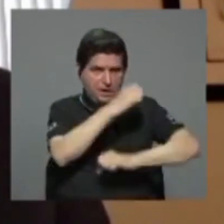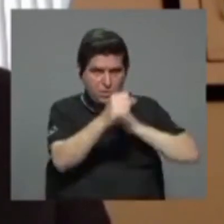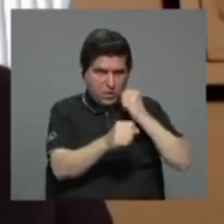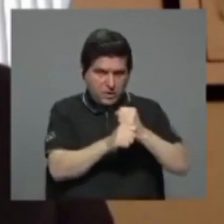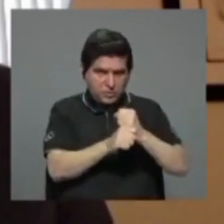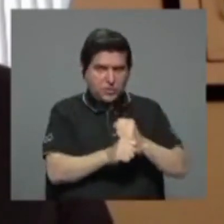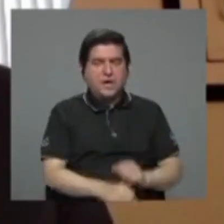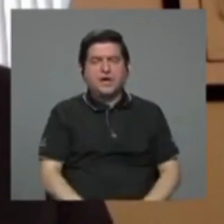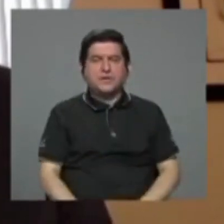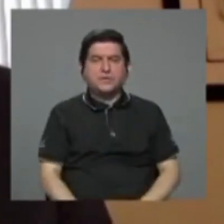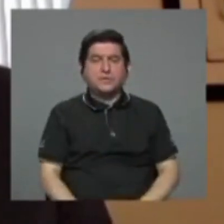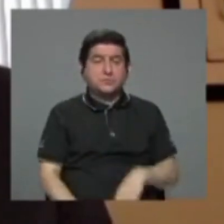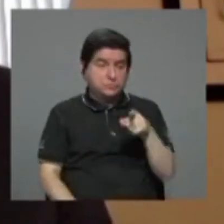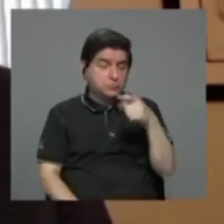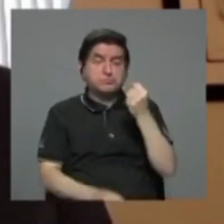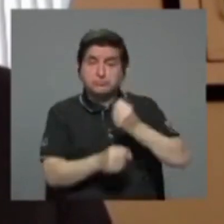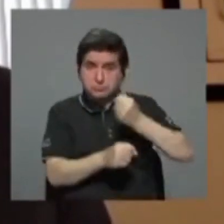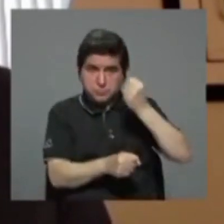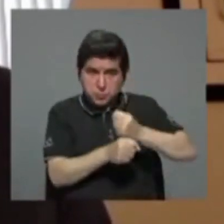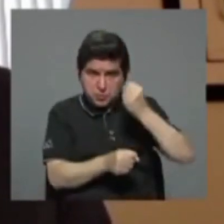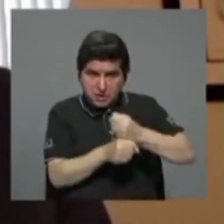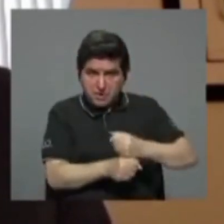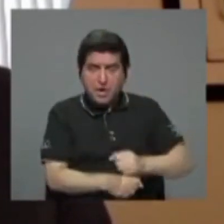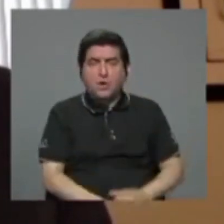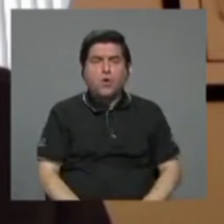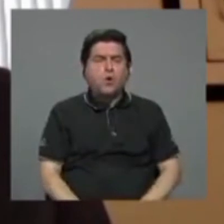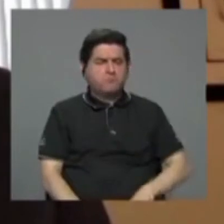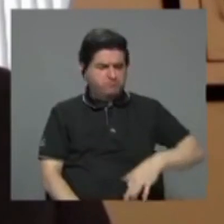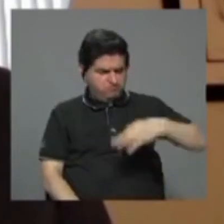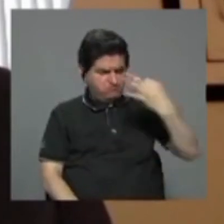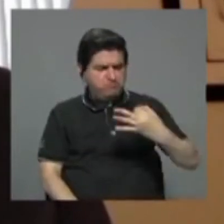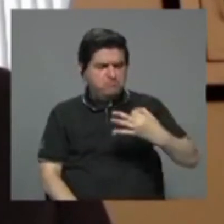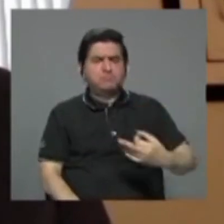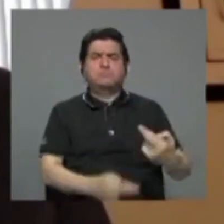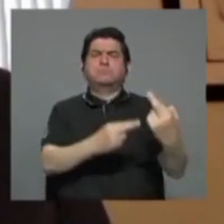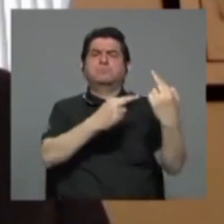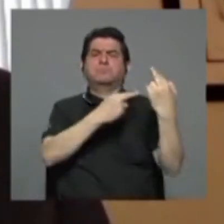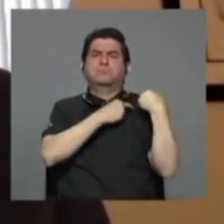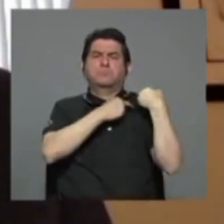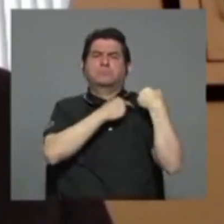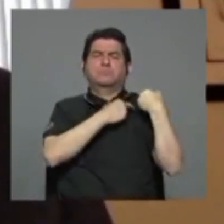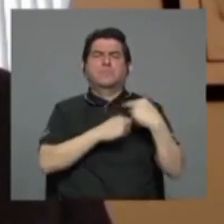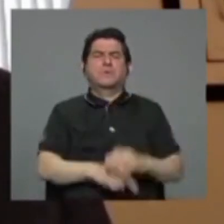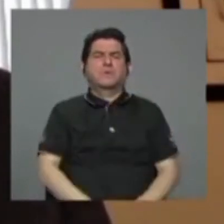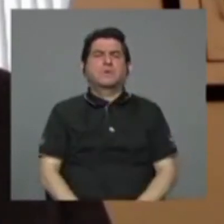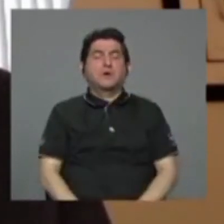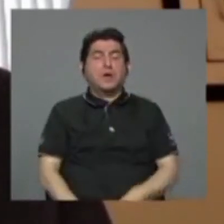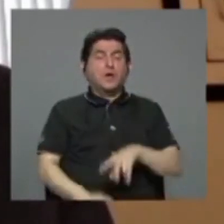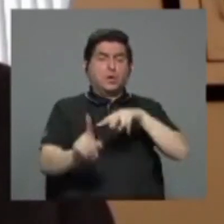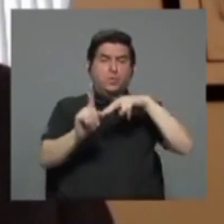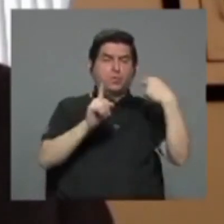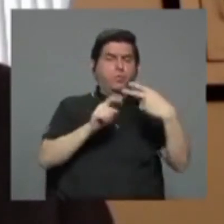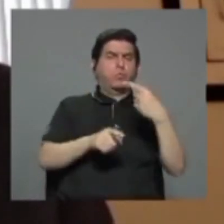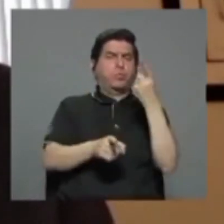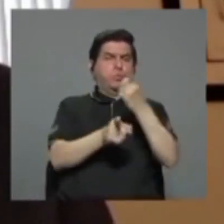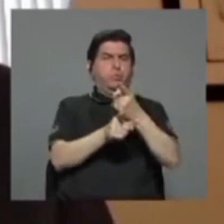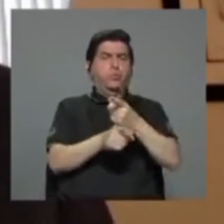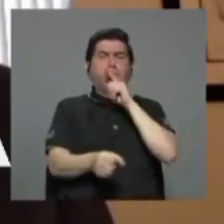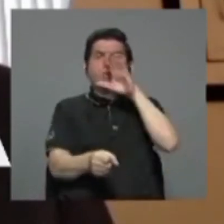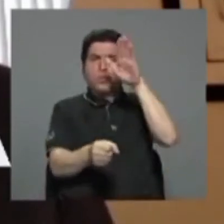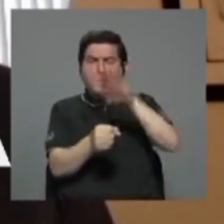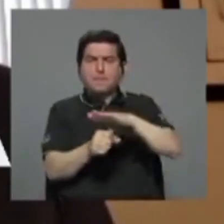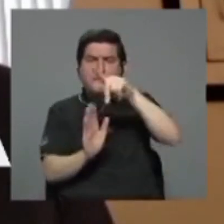años realizaron una labor que yo diría sólida, responsable, también visionaria, y muy apegado